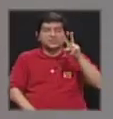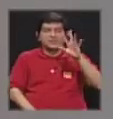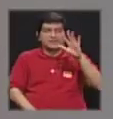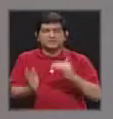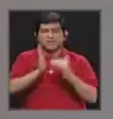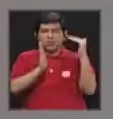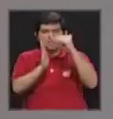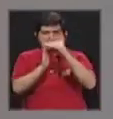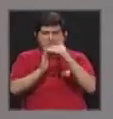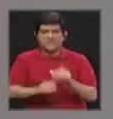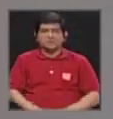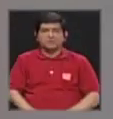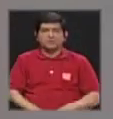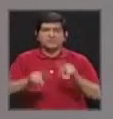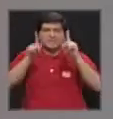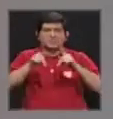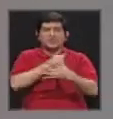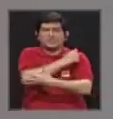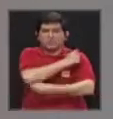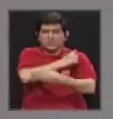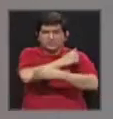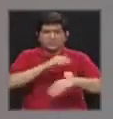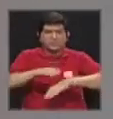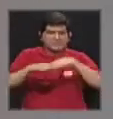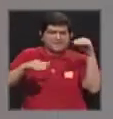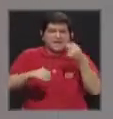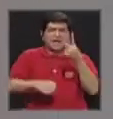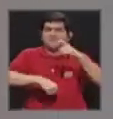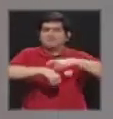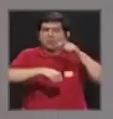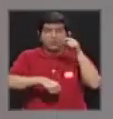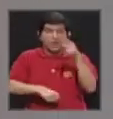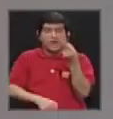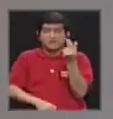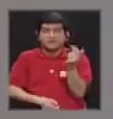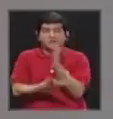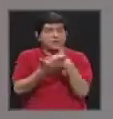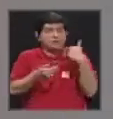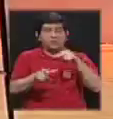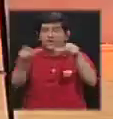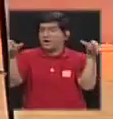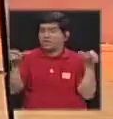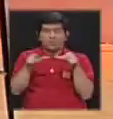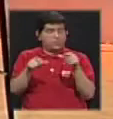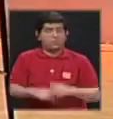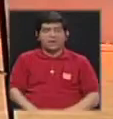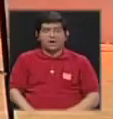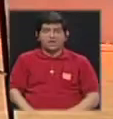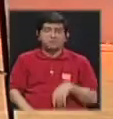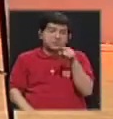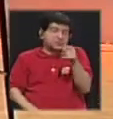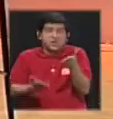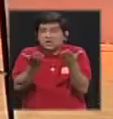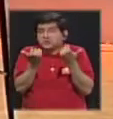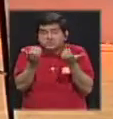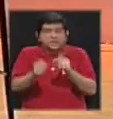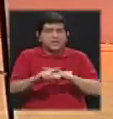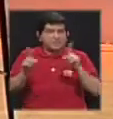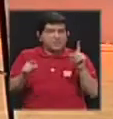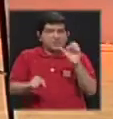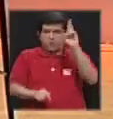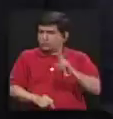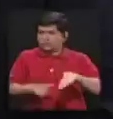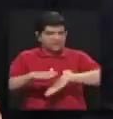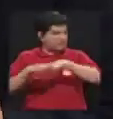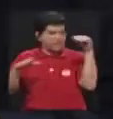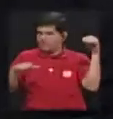225 millones de pobres en poco tiempo. Esa plata tiene que salir de alguna parte. Yo no, que salgan de donde la quieran sacar, que no vengan a Costa Rica a